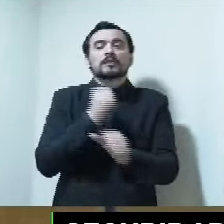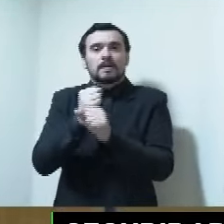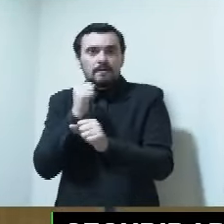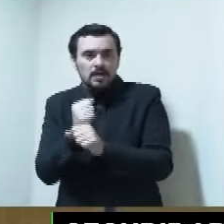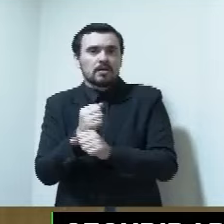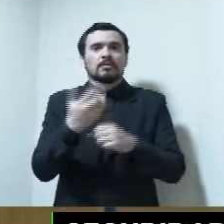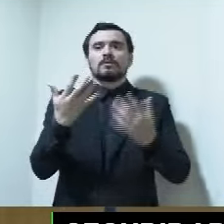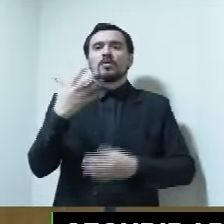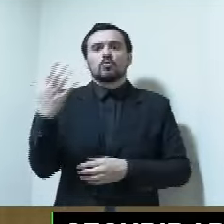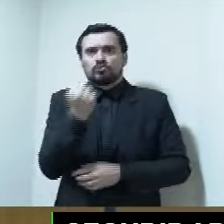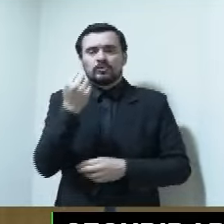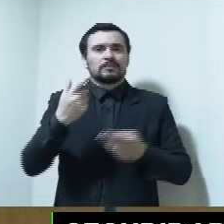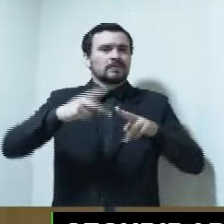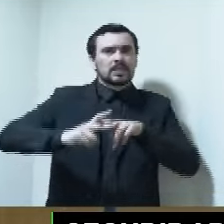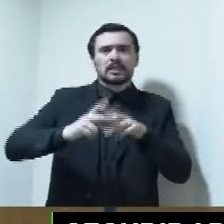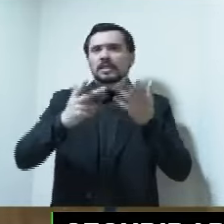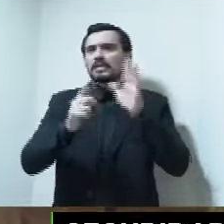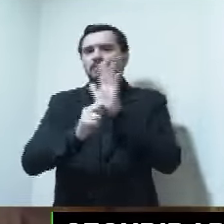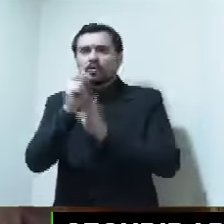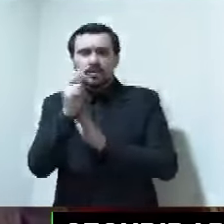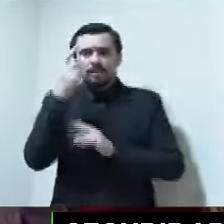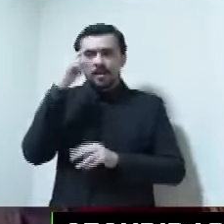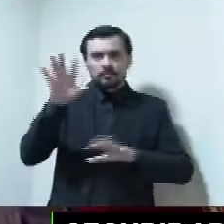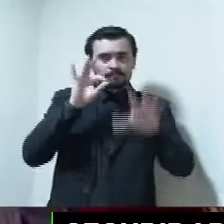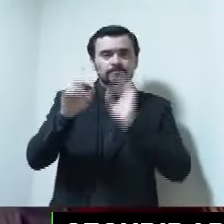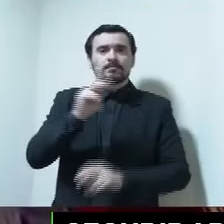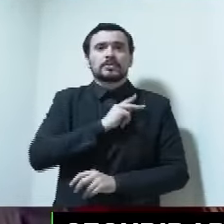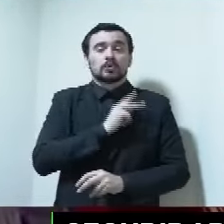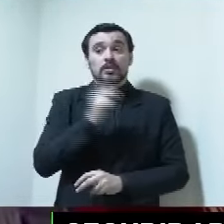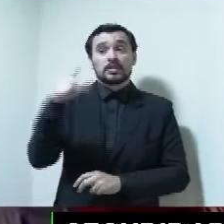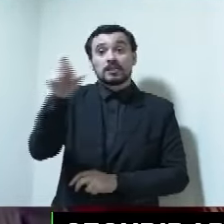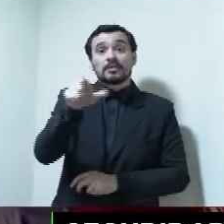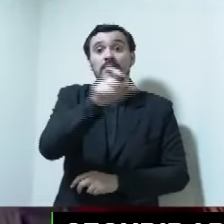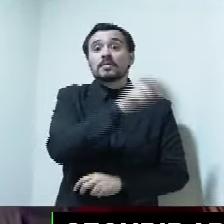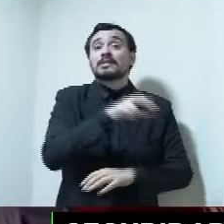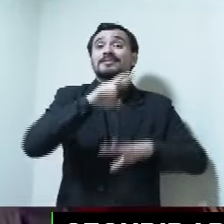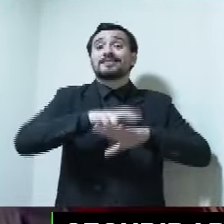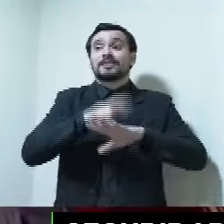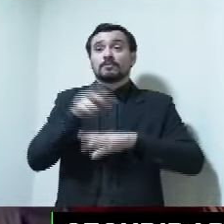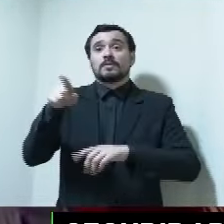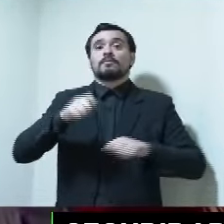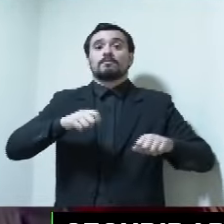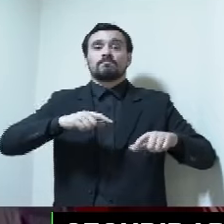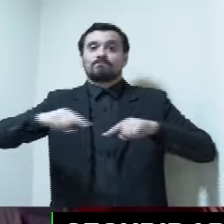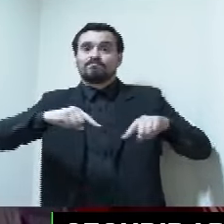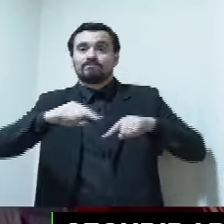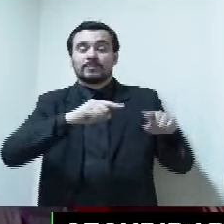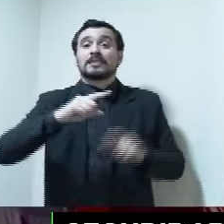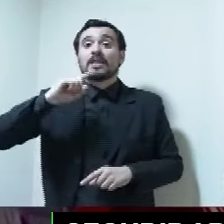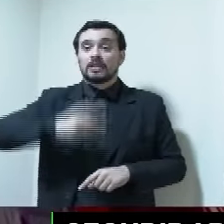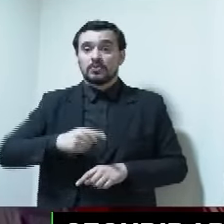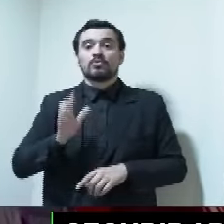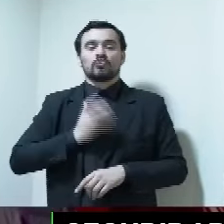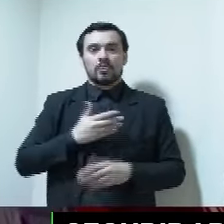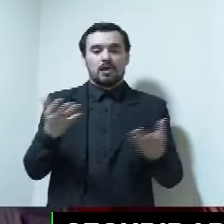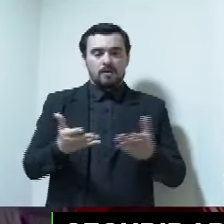la utilización de técnicas y tecnología para la elección de personas que tendrán la responsabilidad de conducir y decidir. Estamos llevando a